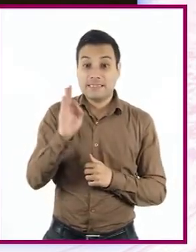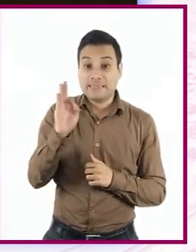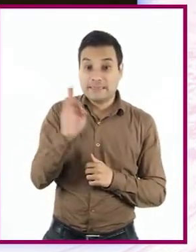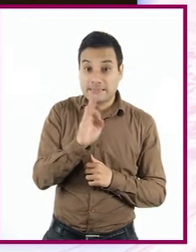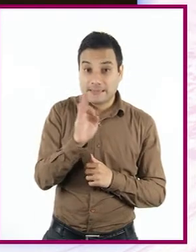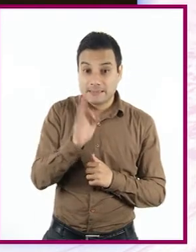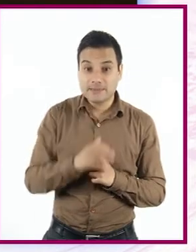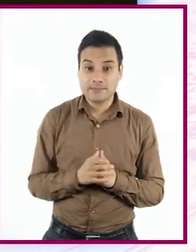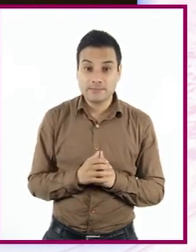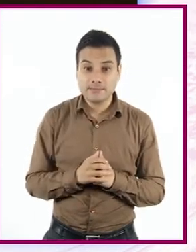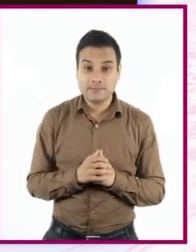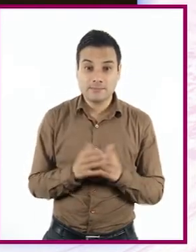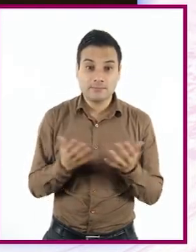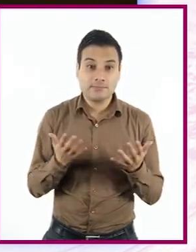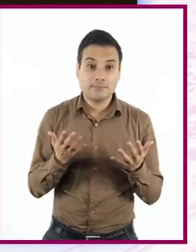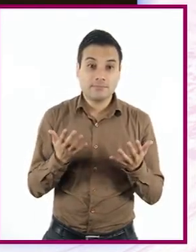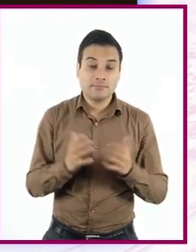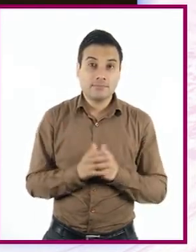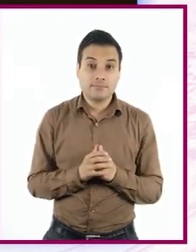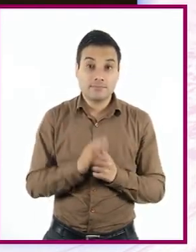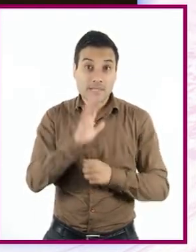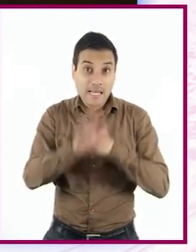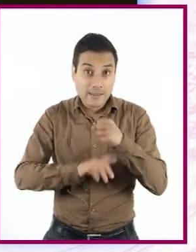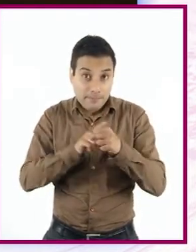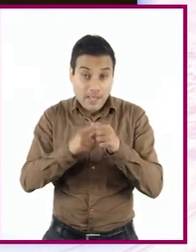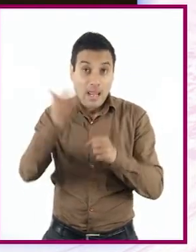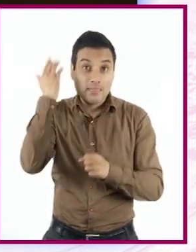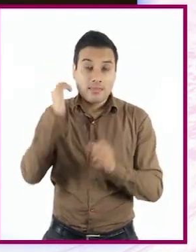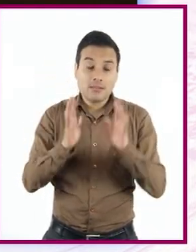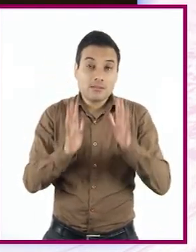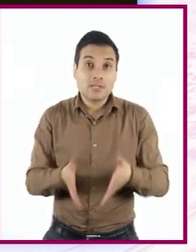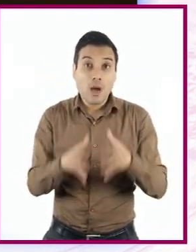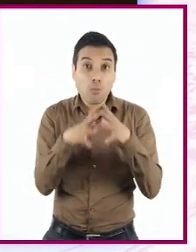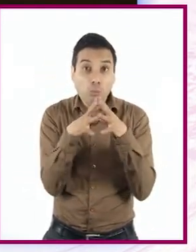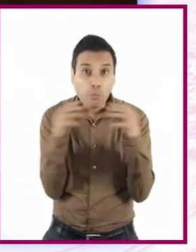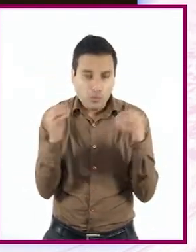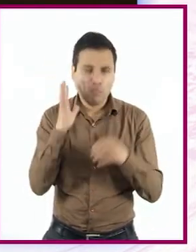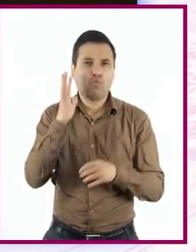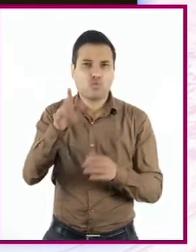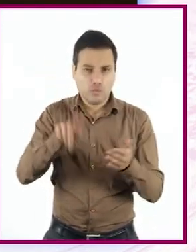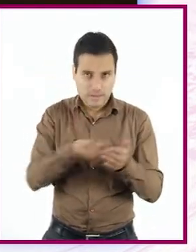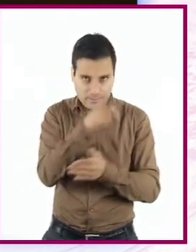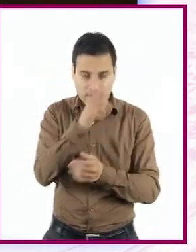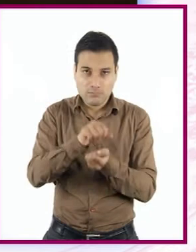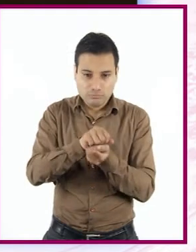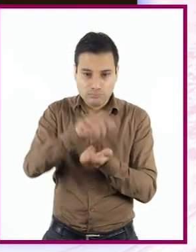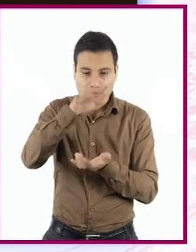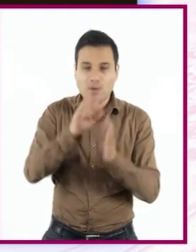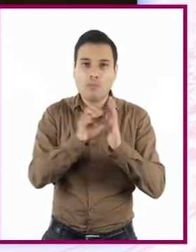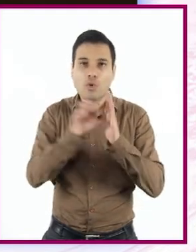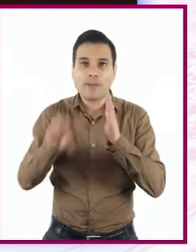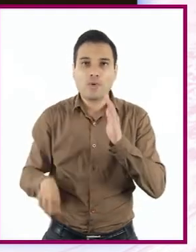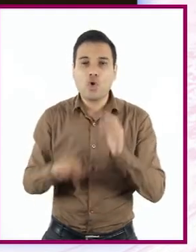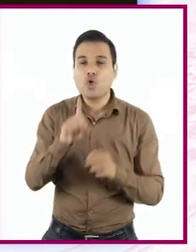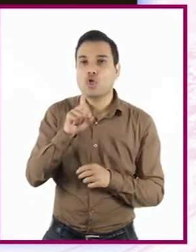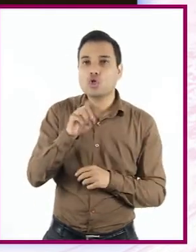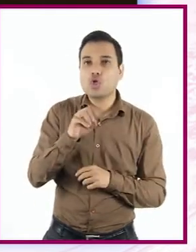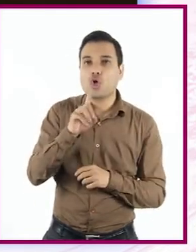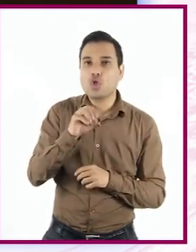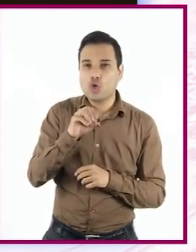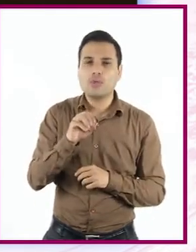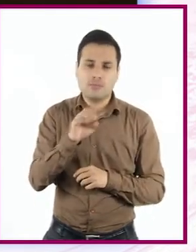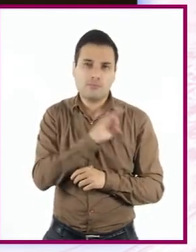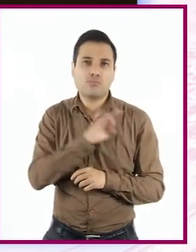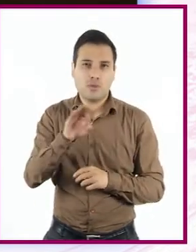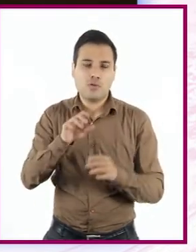revivir especies de animales extintos, por ejemplo, un nodo, por medio de una máquina que estudie la genética poderlo